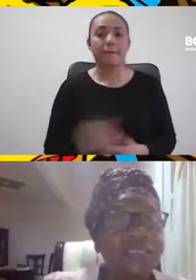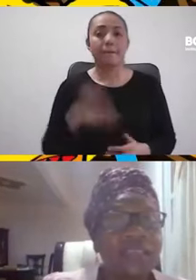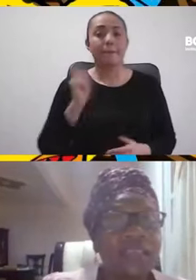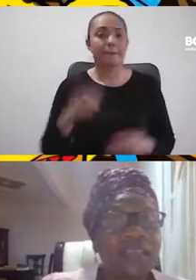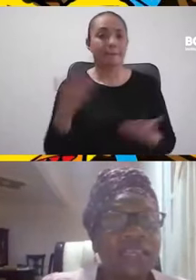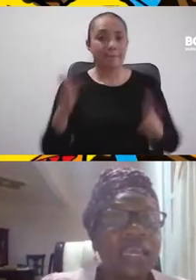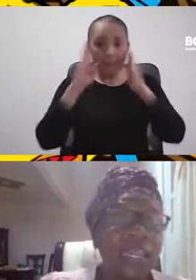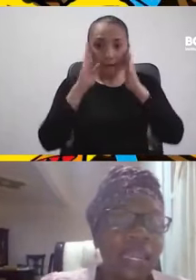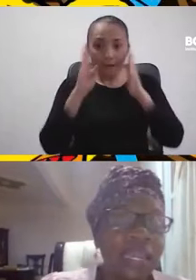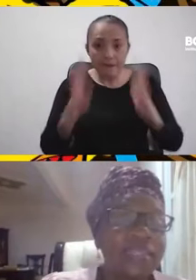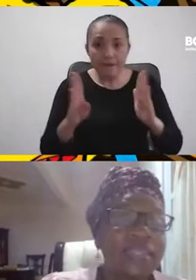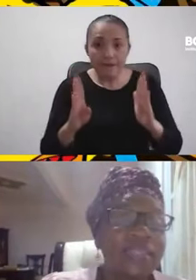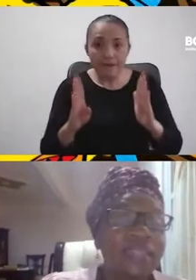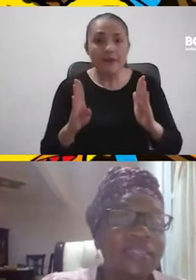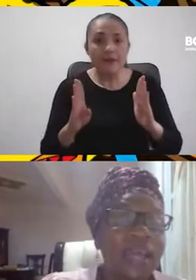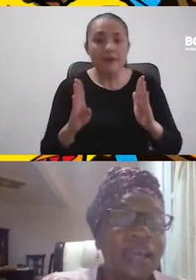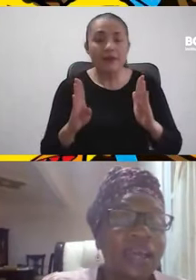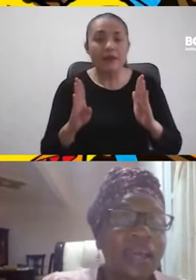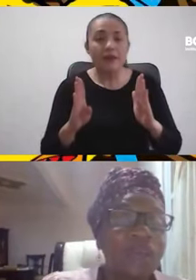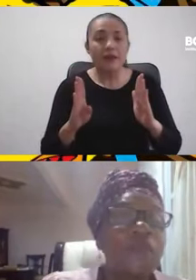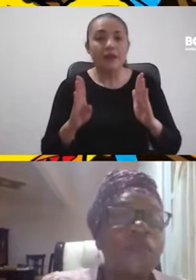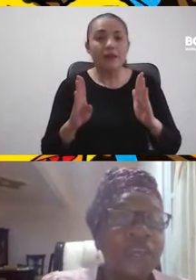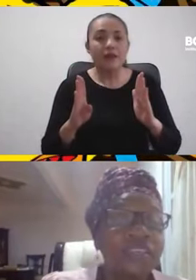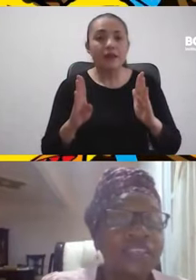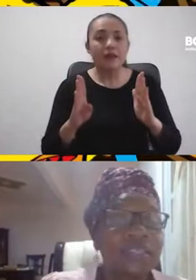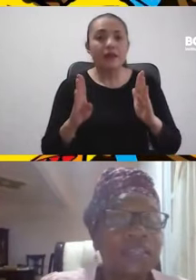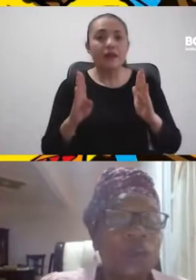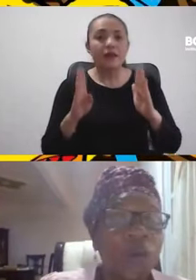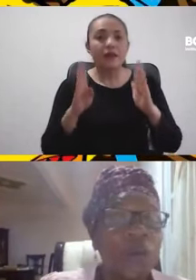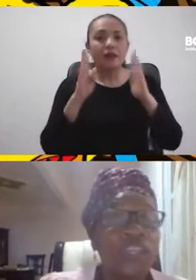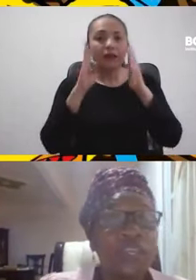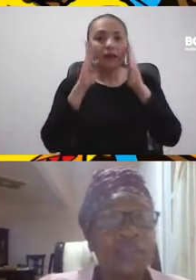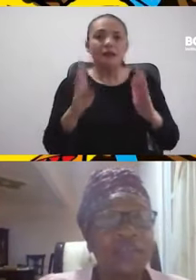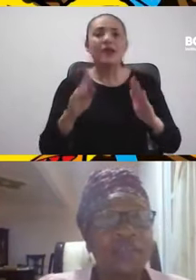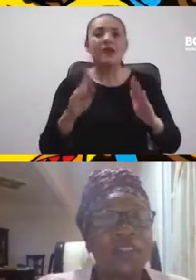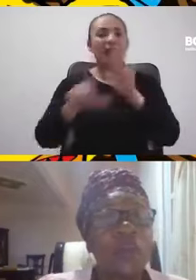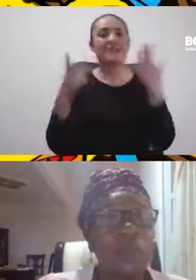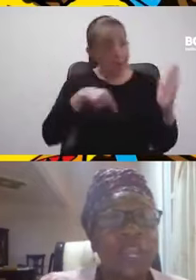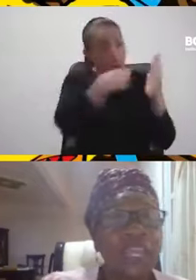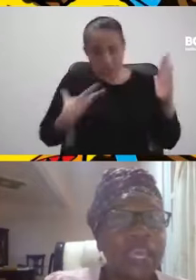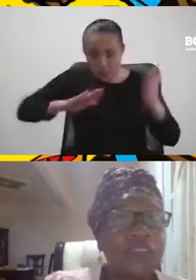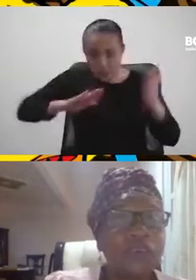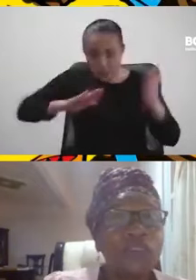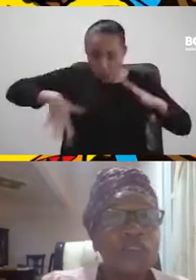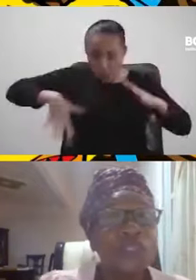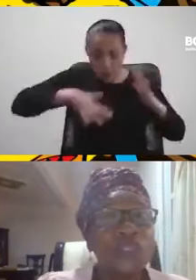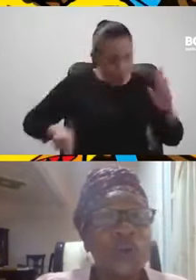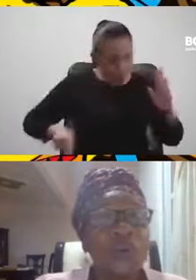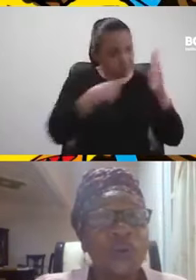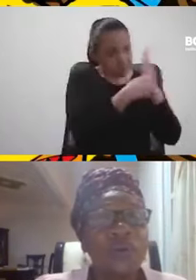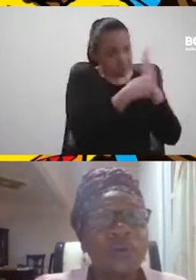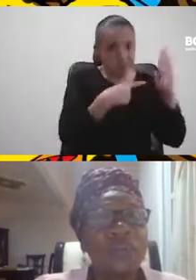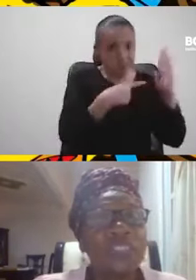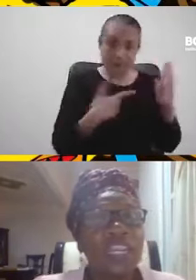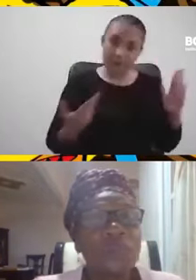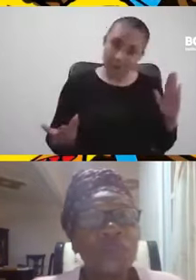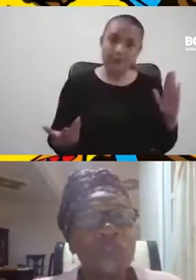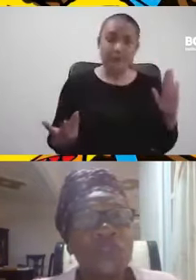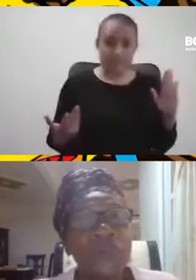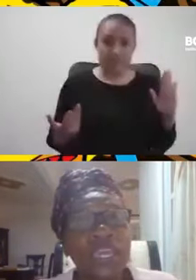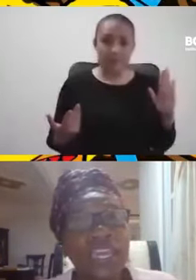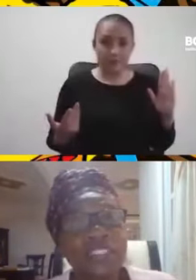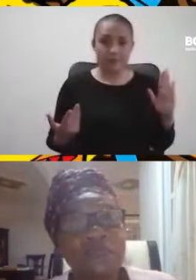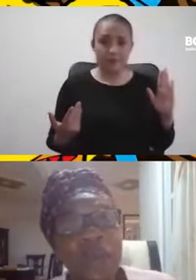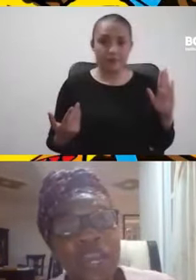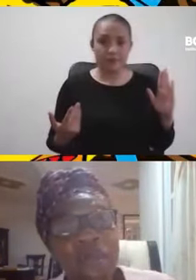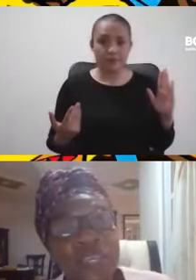estar presente en la ley 70, pues hoy los palenqueros no solo obtenemos lo